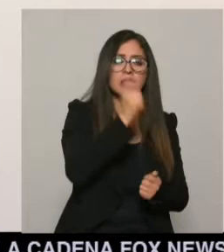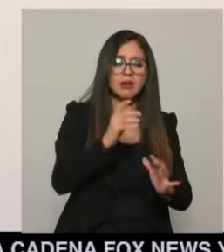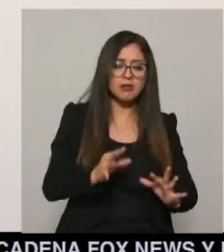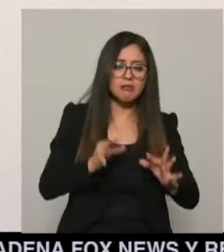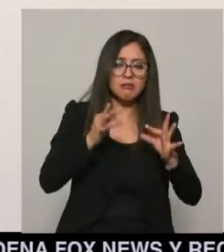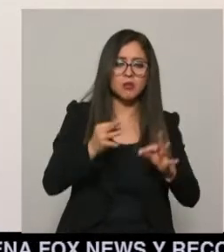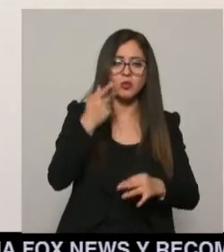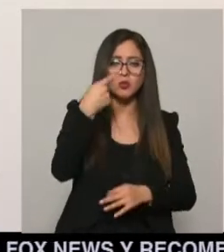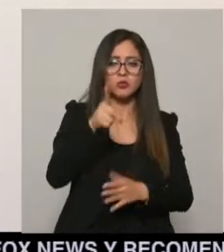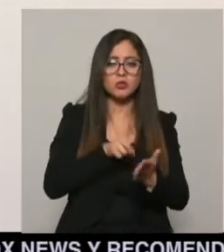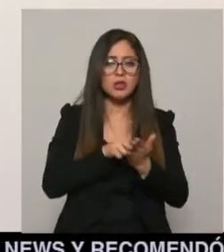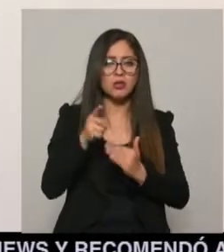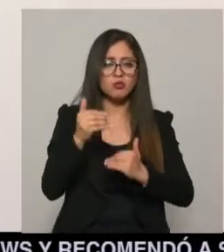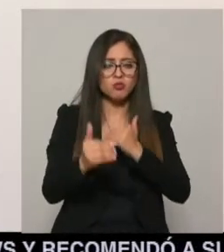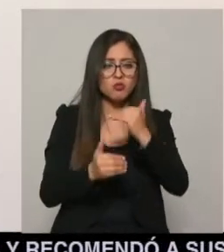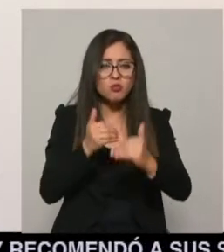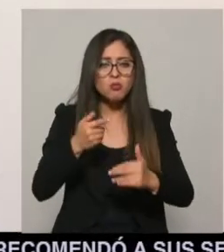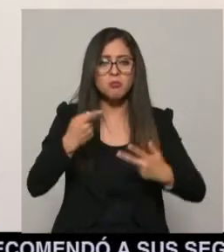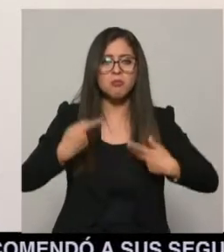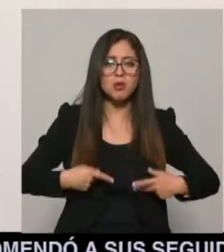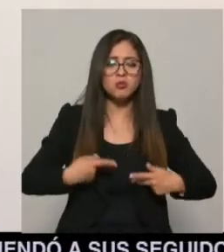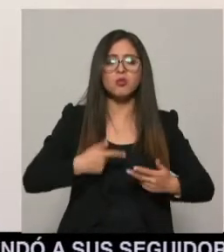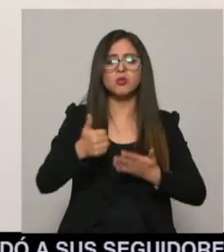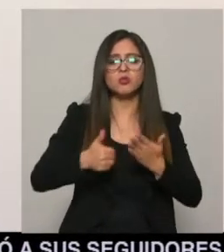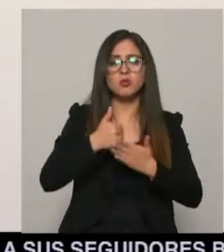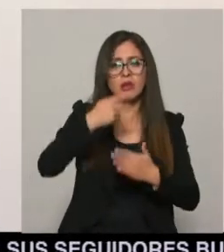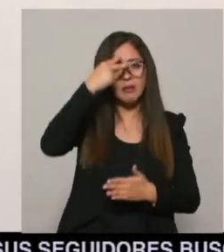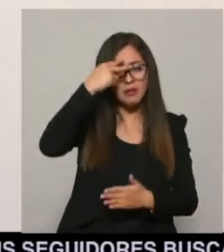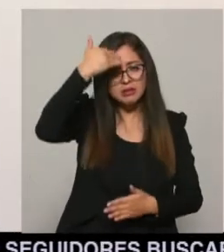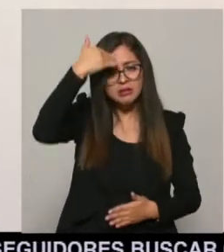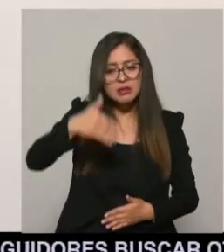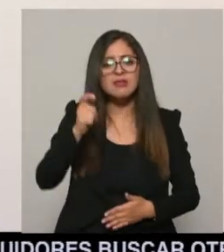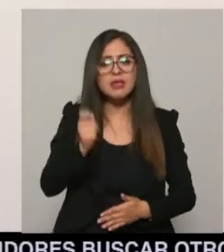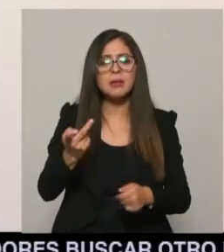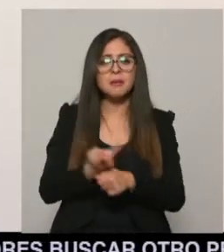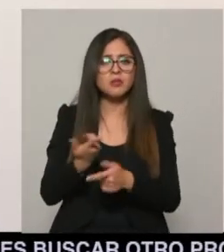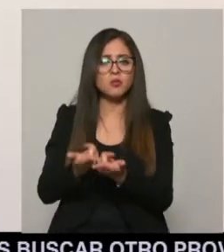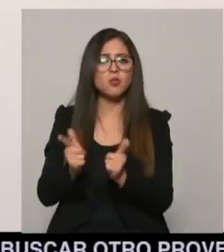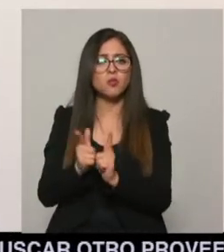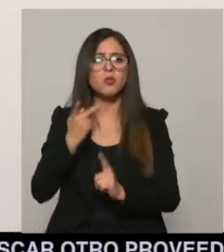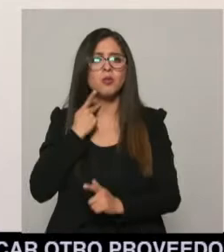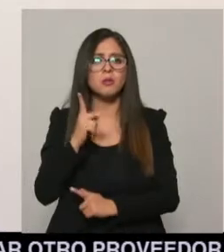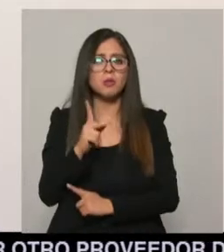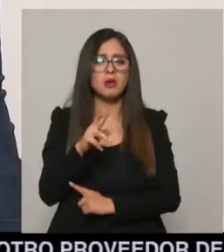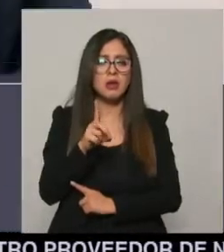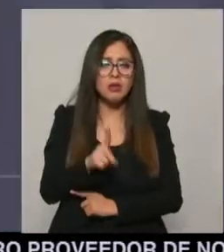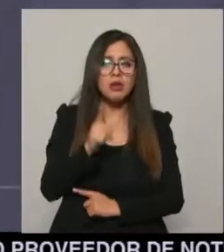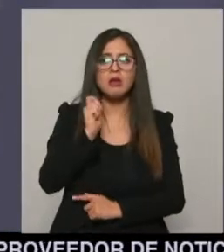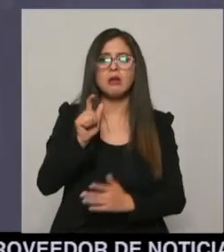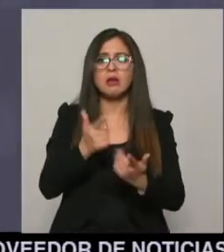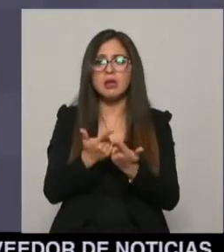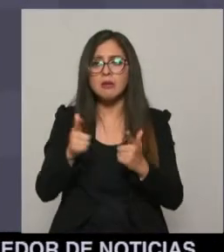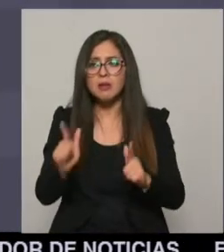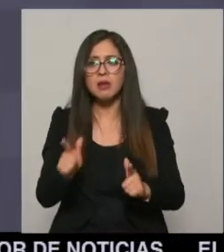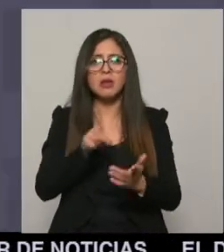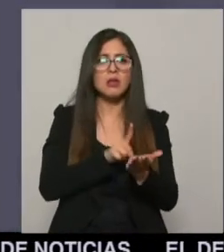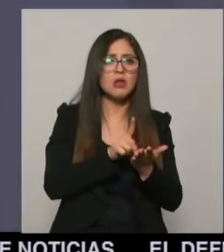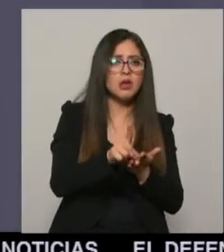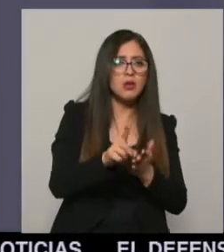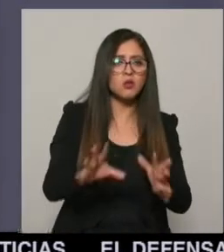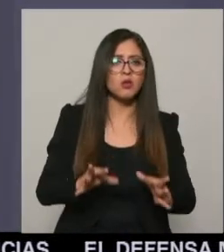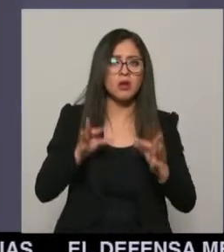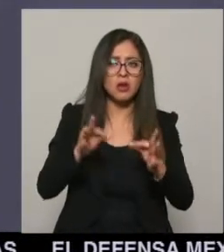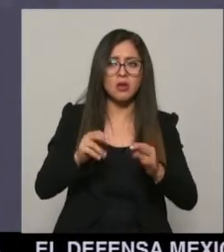Los capitalinos saben lo que pueden esperar del PRD, de nuestras iniciativas, garantizar de que las libertades, los derechos, las garantías